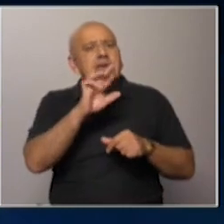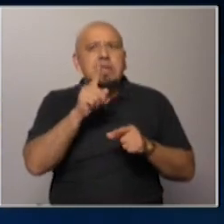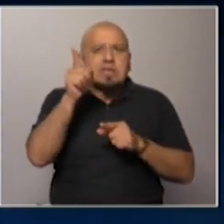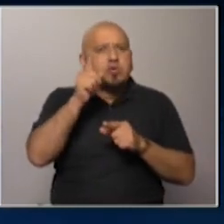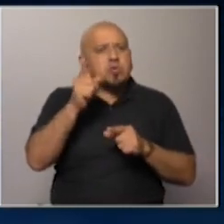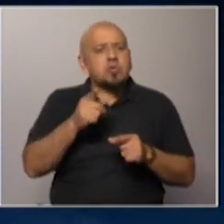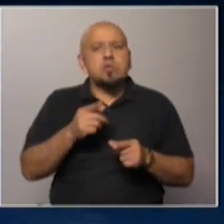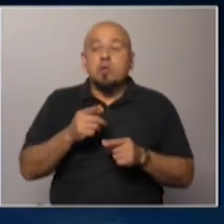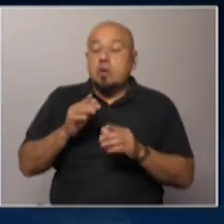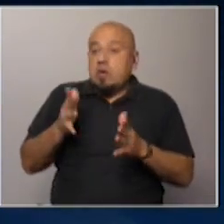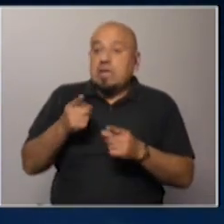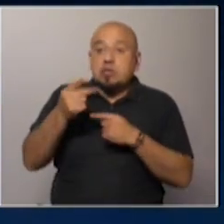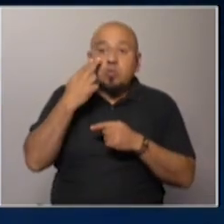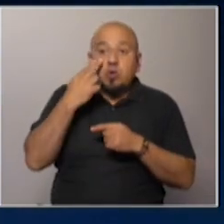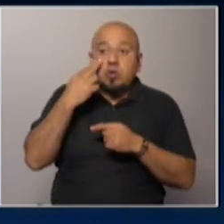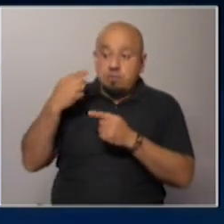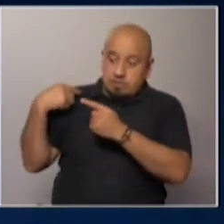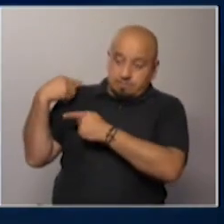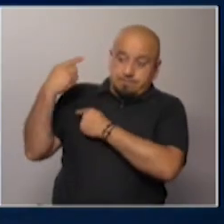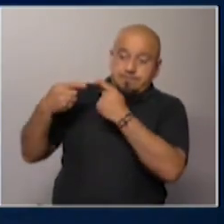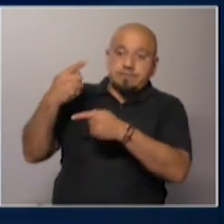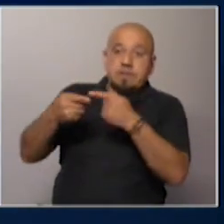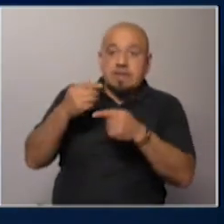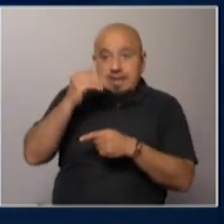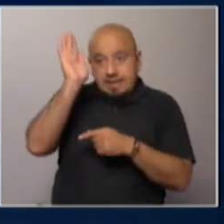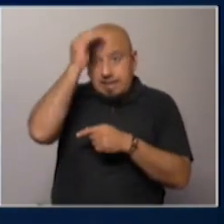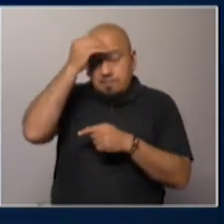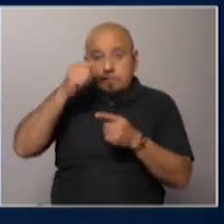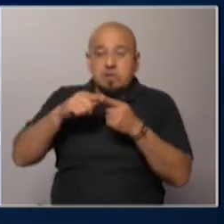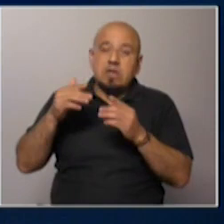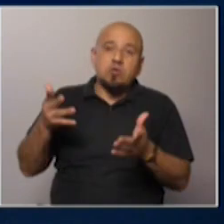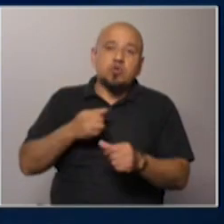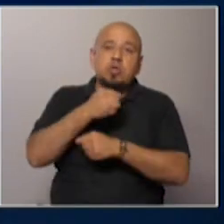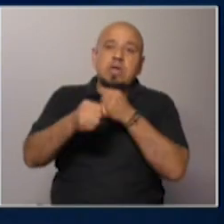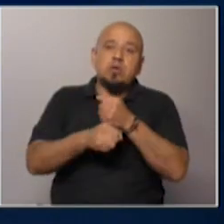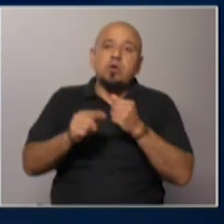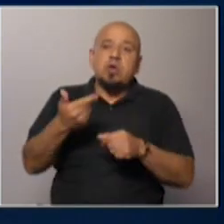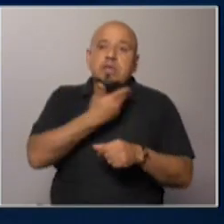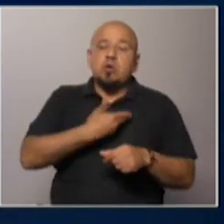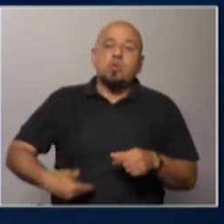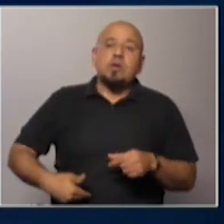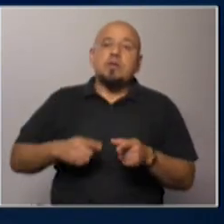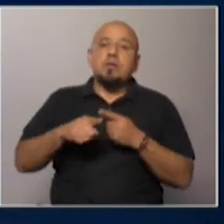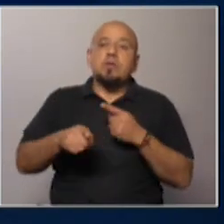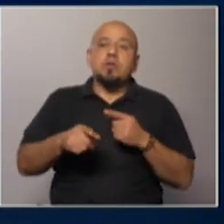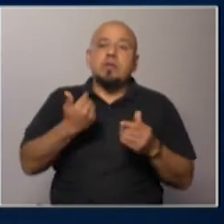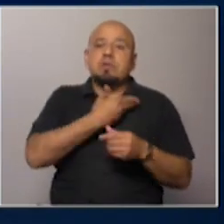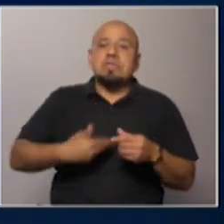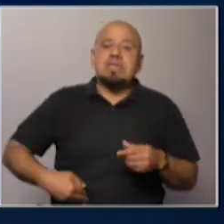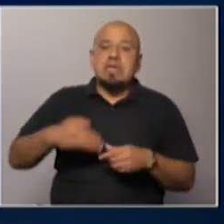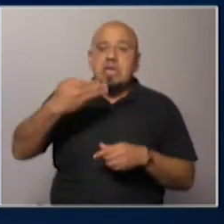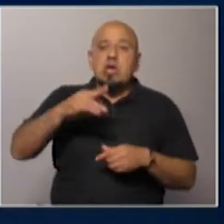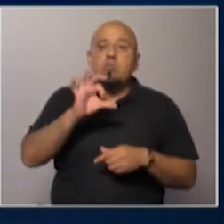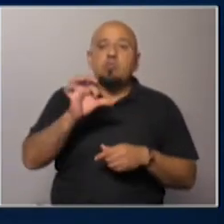bueno evidentemente este es un problema heredado por la administración de trump desde la década desde el gobierno y el mandato del presidente bush